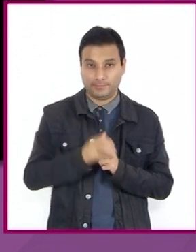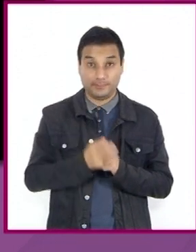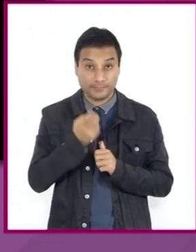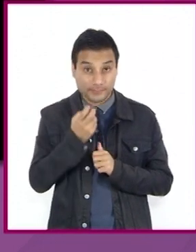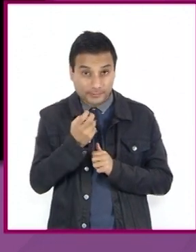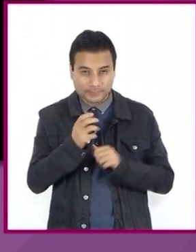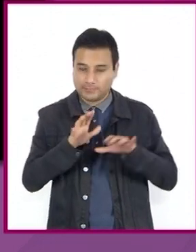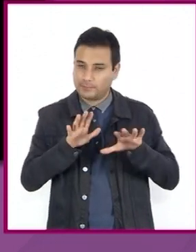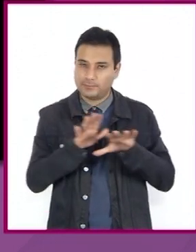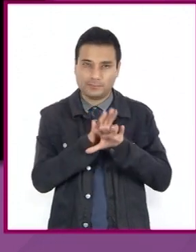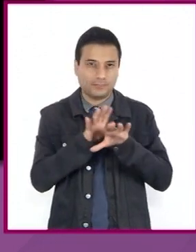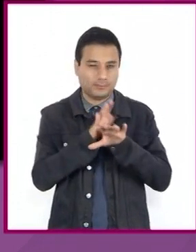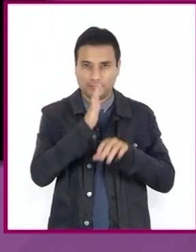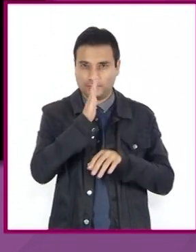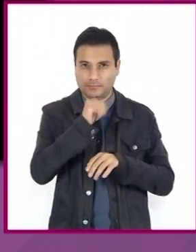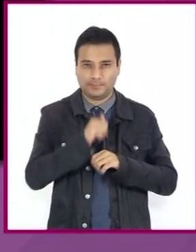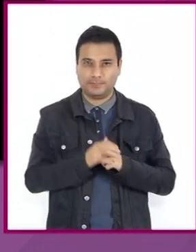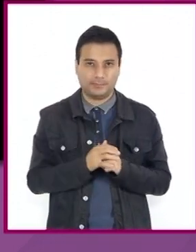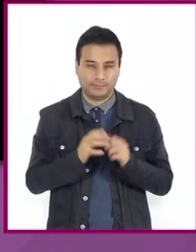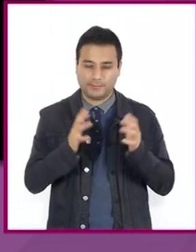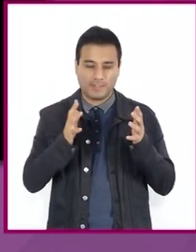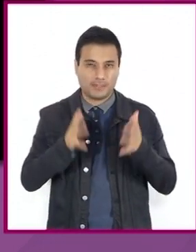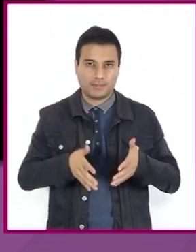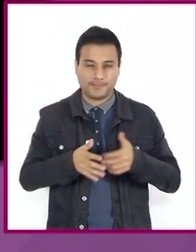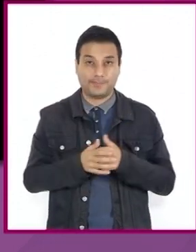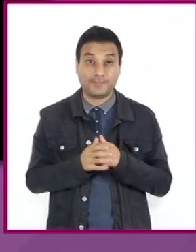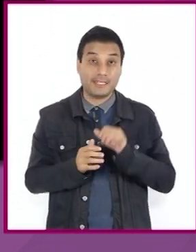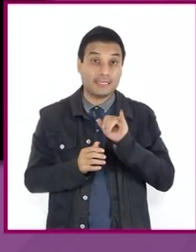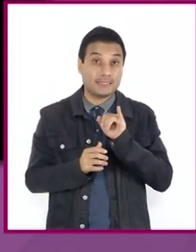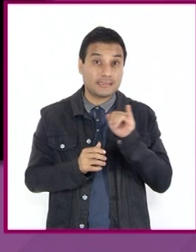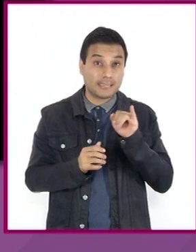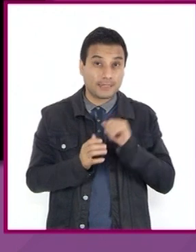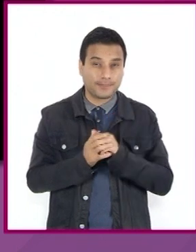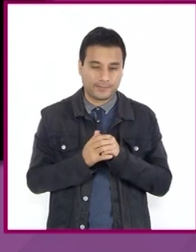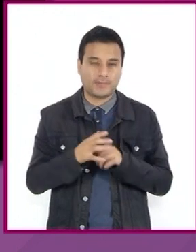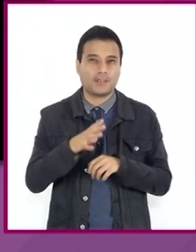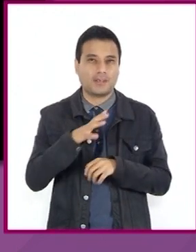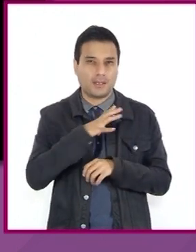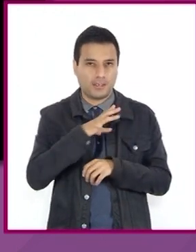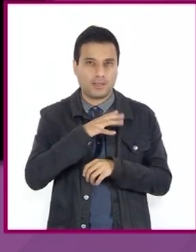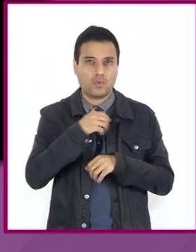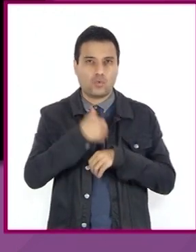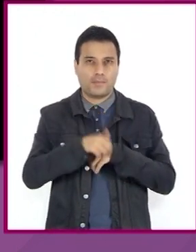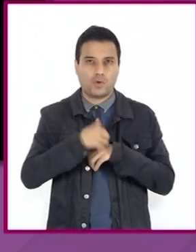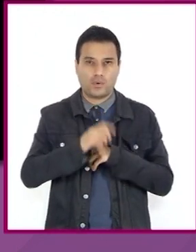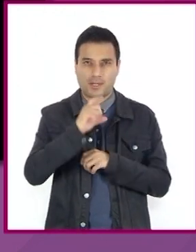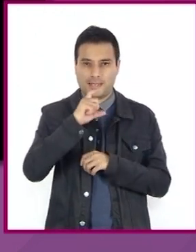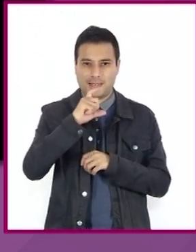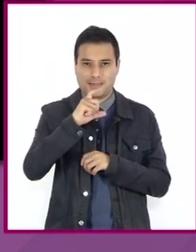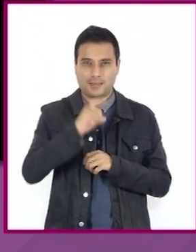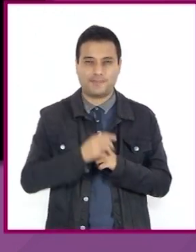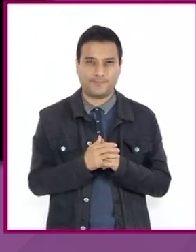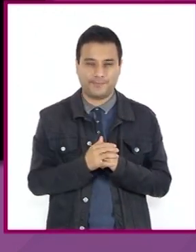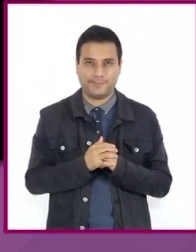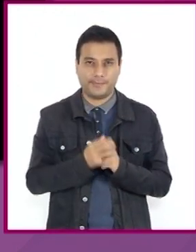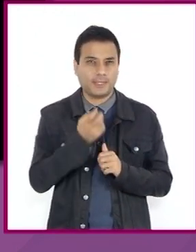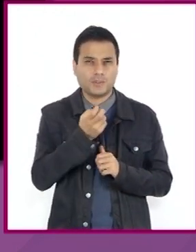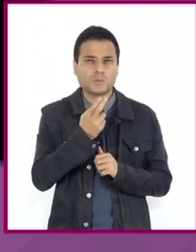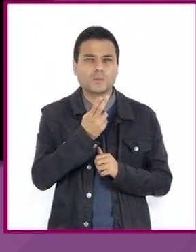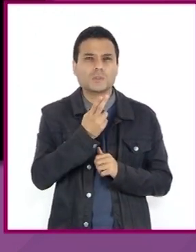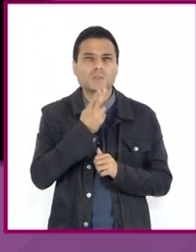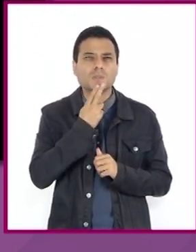no los podemos cambiar. Del lado izquierdo aparecen los coeficientes, que son los que